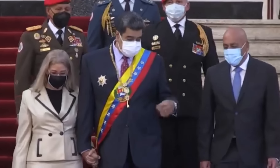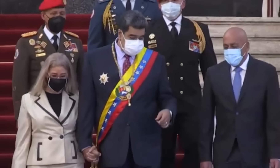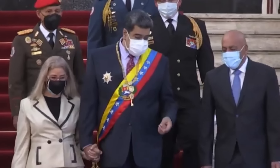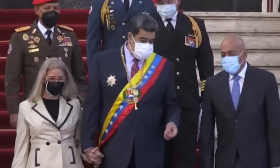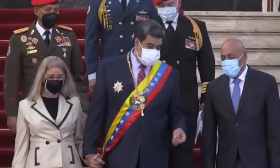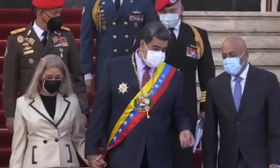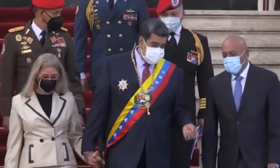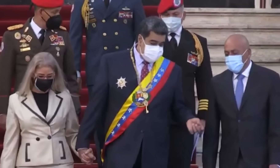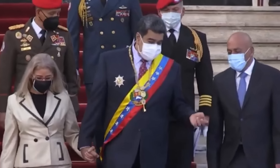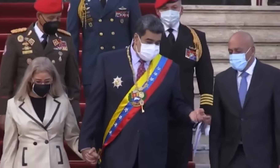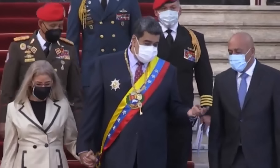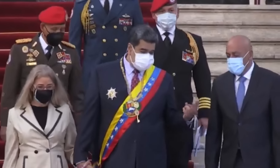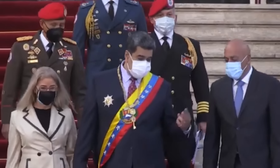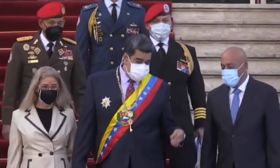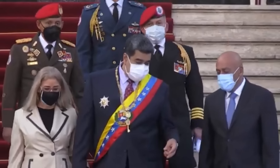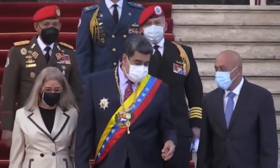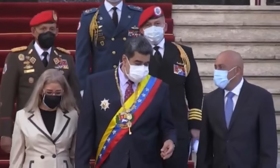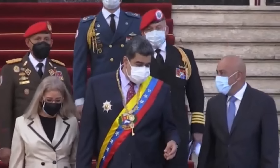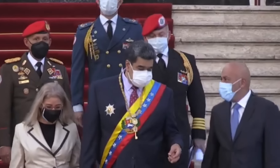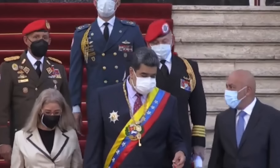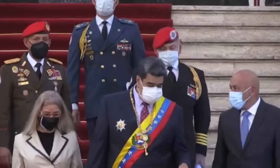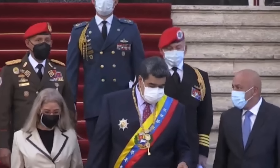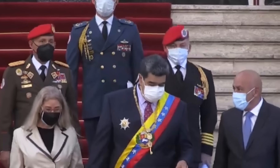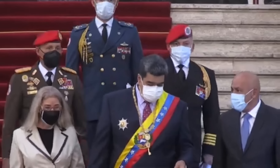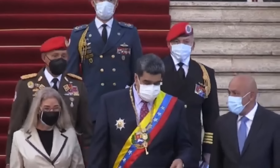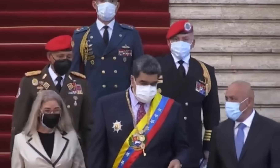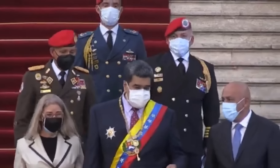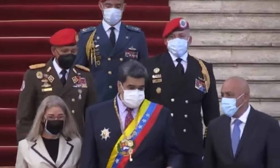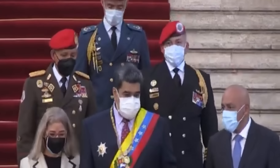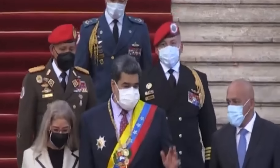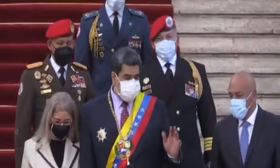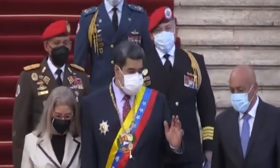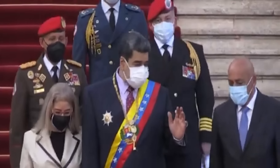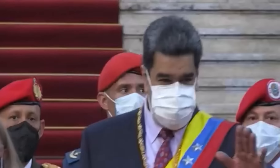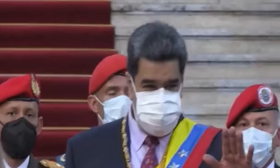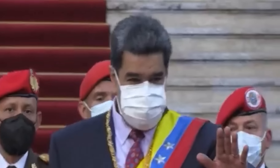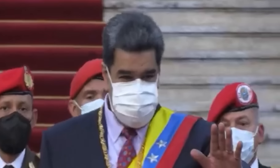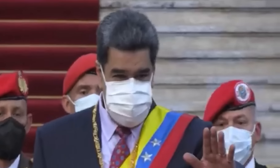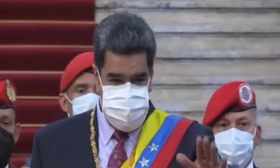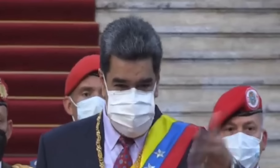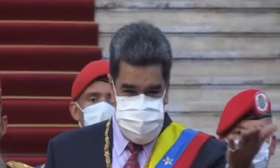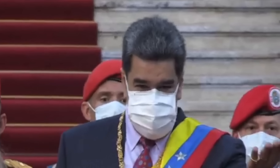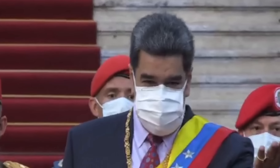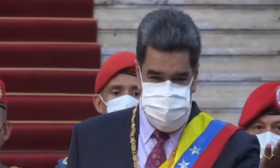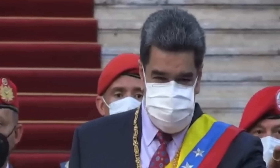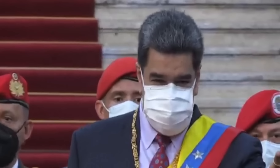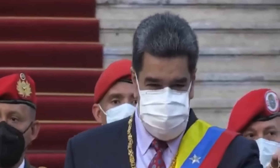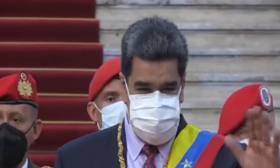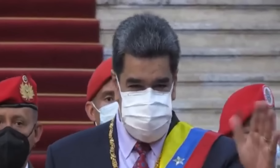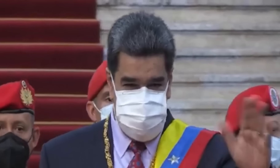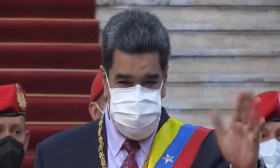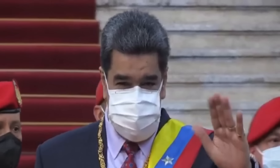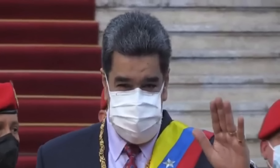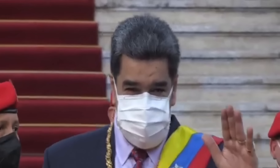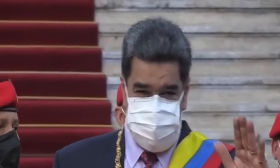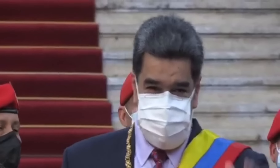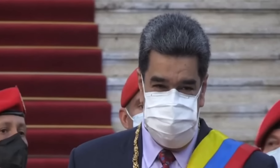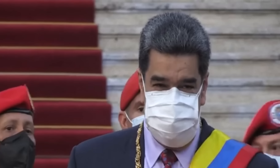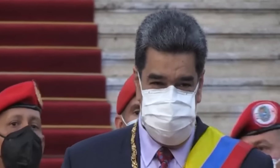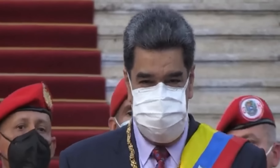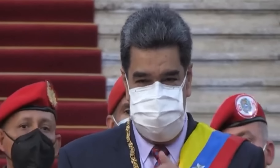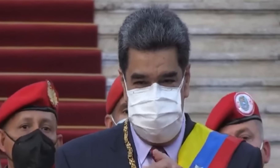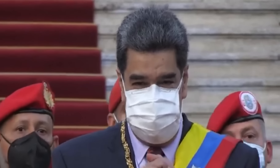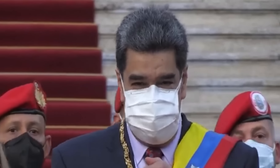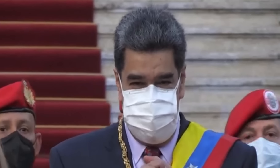menos ante la presunta derrota que anunciaron los resultados de las primarias opositoras en el mes de octubre pasado en las que María jorina